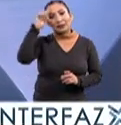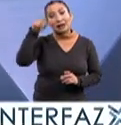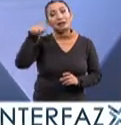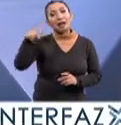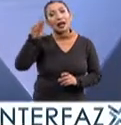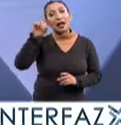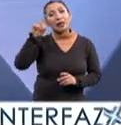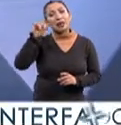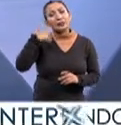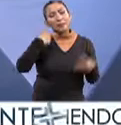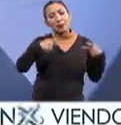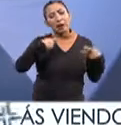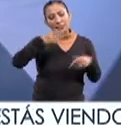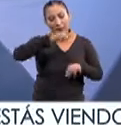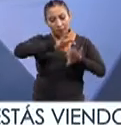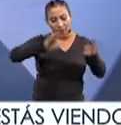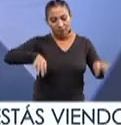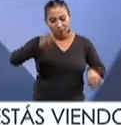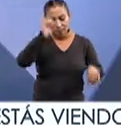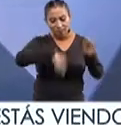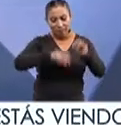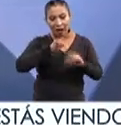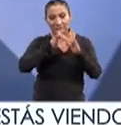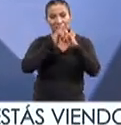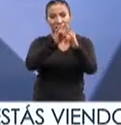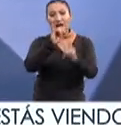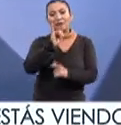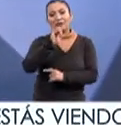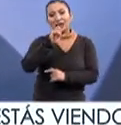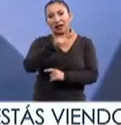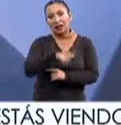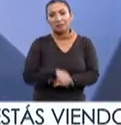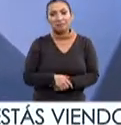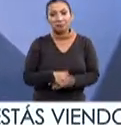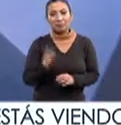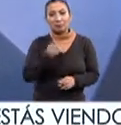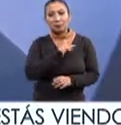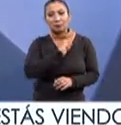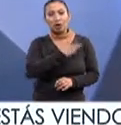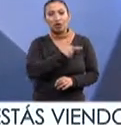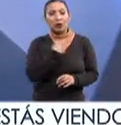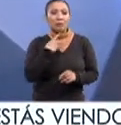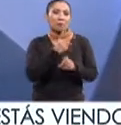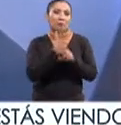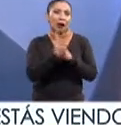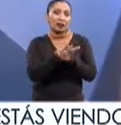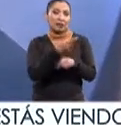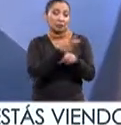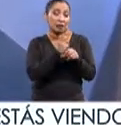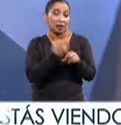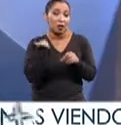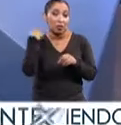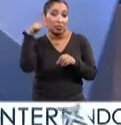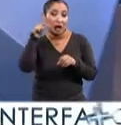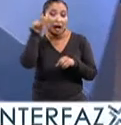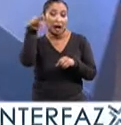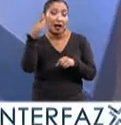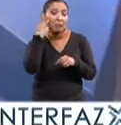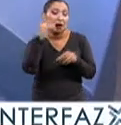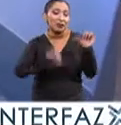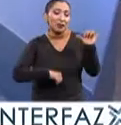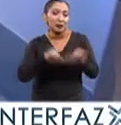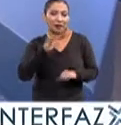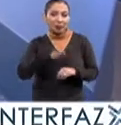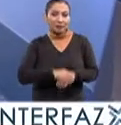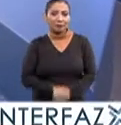obstante estoy alistando ya maletas para irme a la FIL, Portugal, país invitado, así que bueno, eso es en Guadalajara y muchas